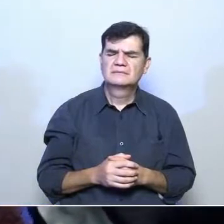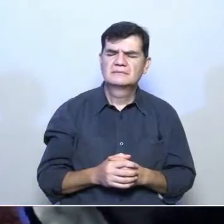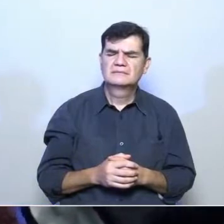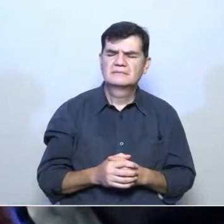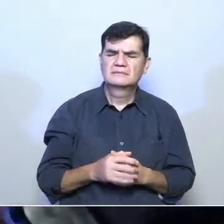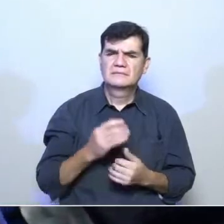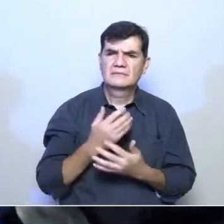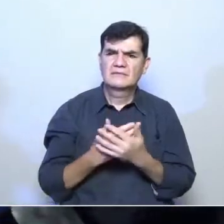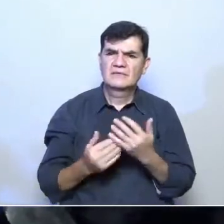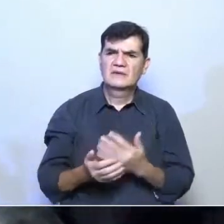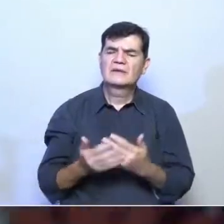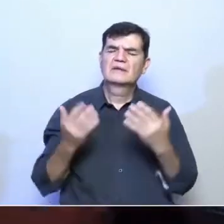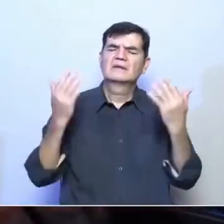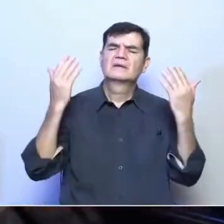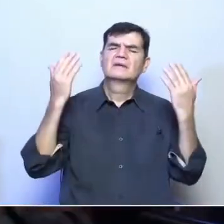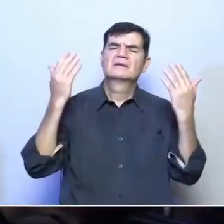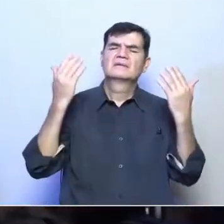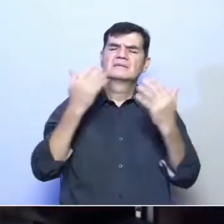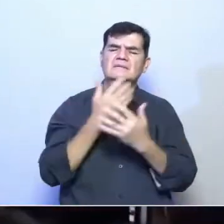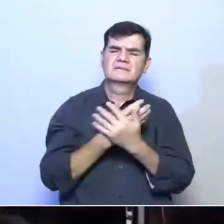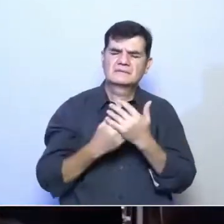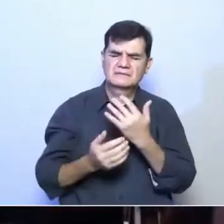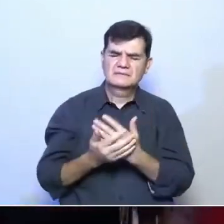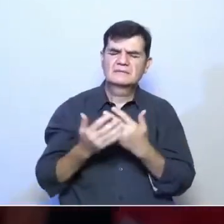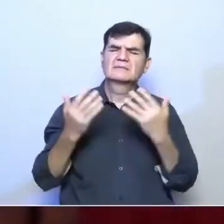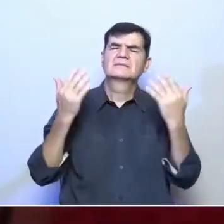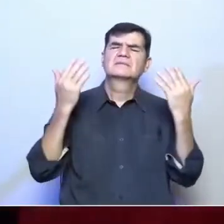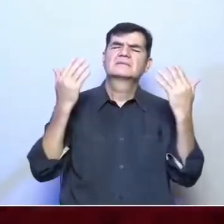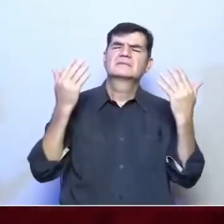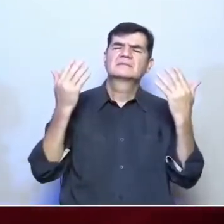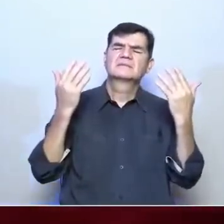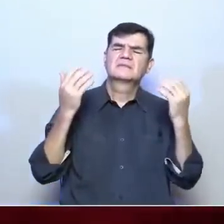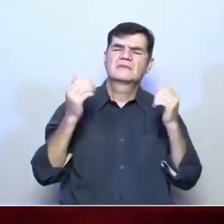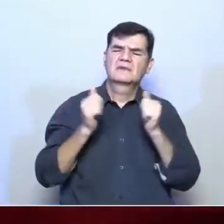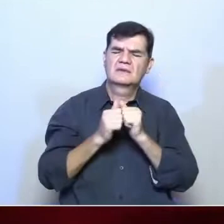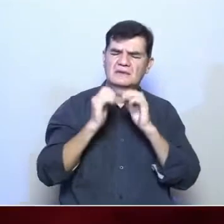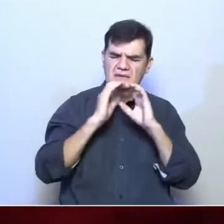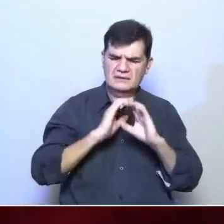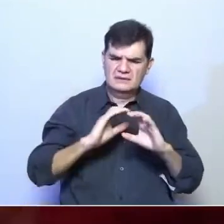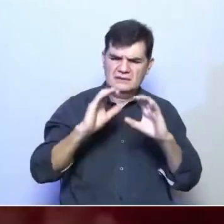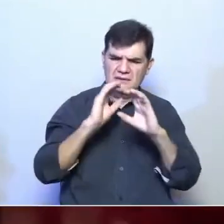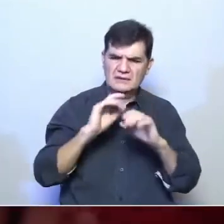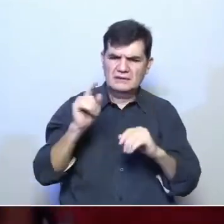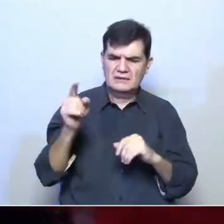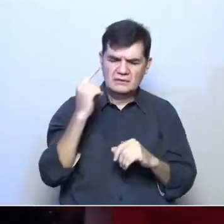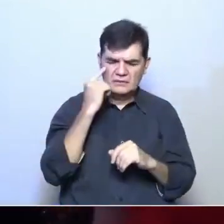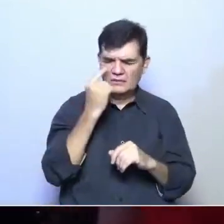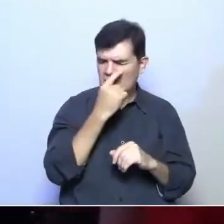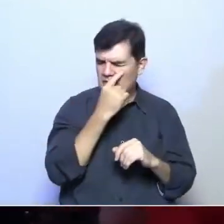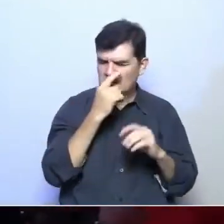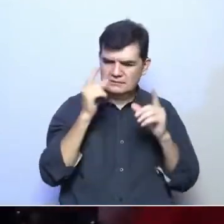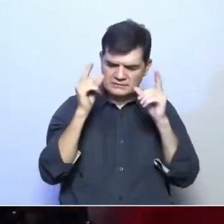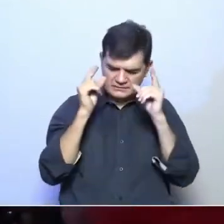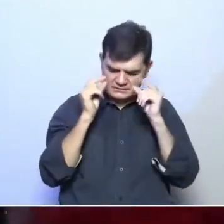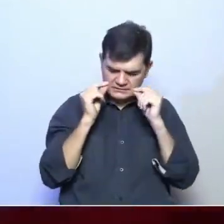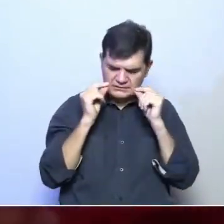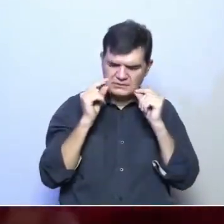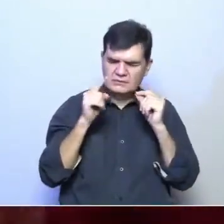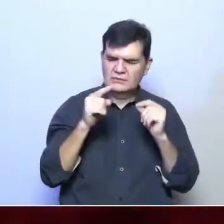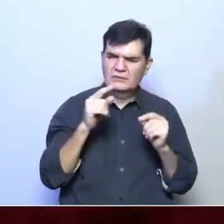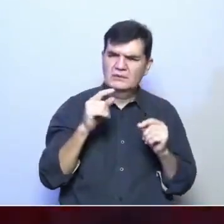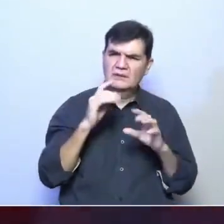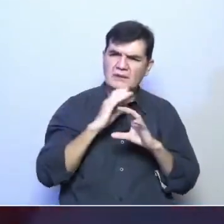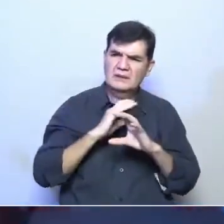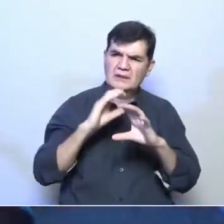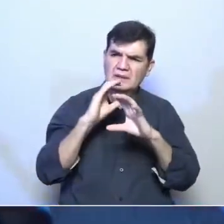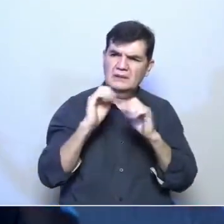Levanta tus manos, levanta tus manos. Vamos a cantar esta canción, hermano. Así cierra tus ojos, pero la vas a cantar con todo tu